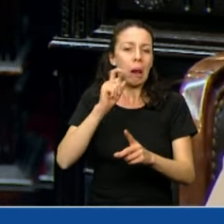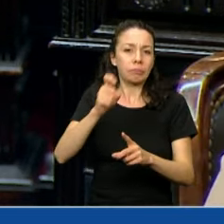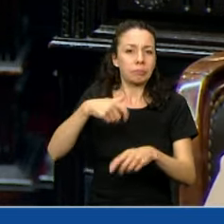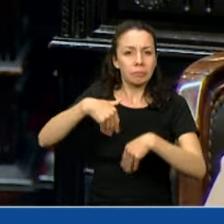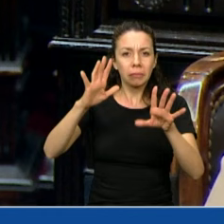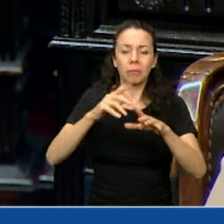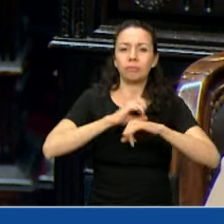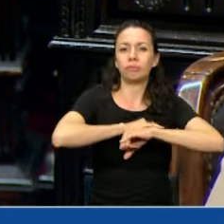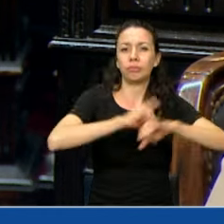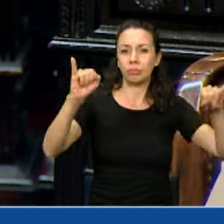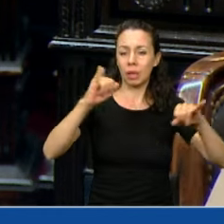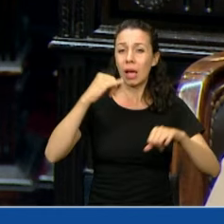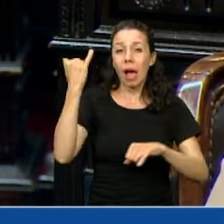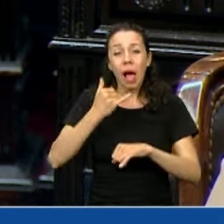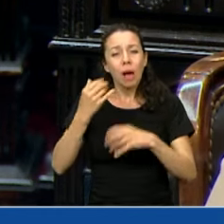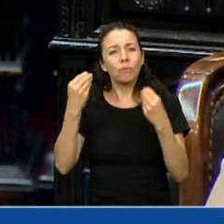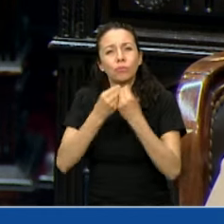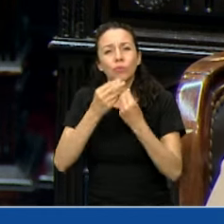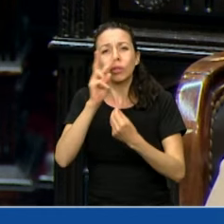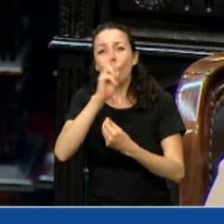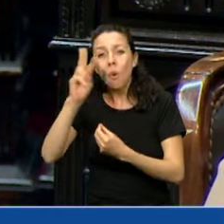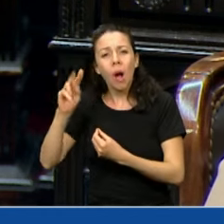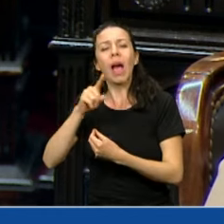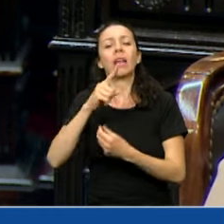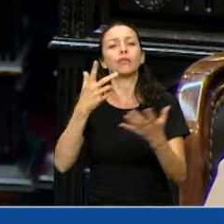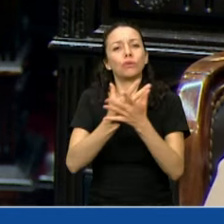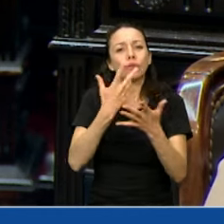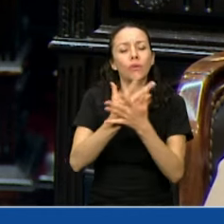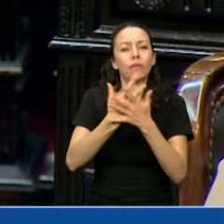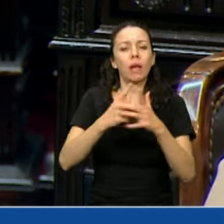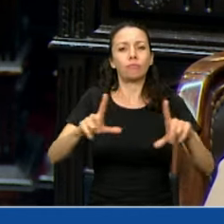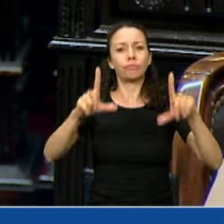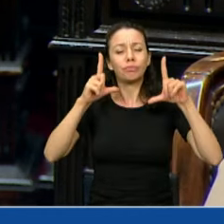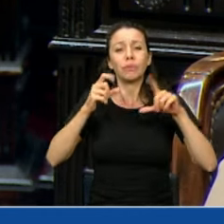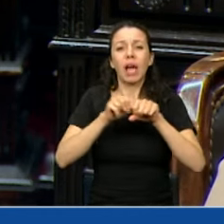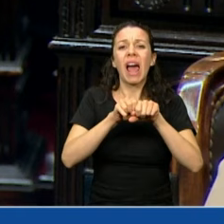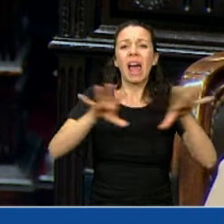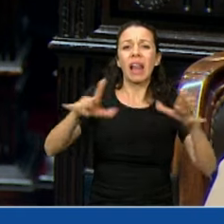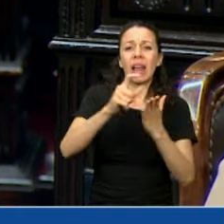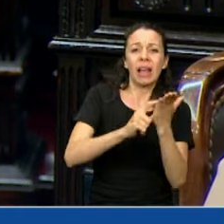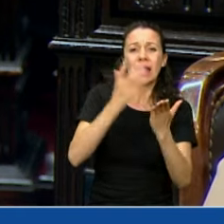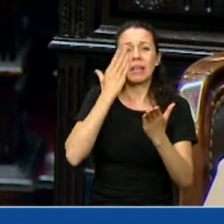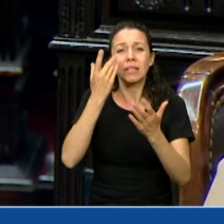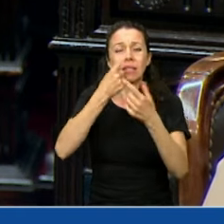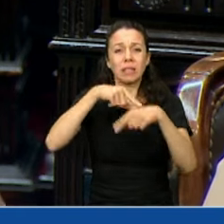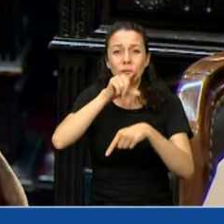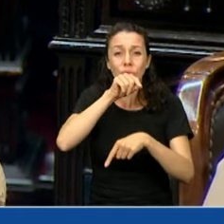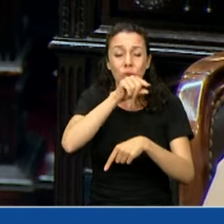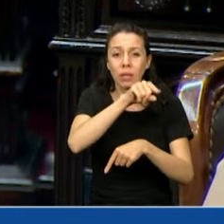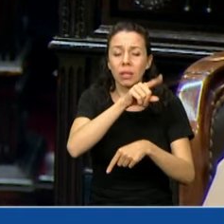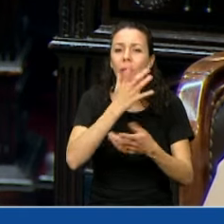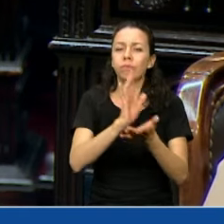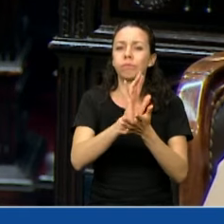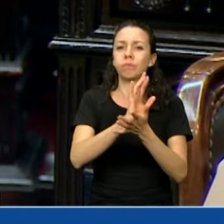fueron objeto de violencia por medio de redes sociales cuya consecuencia principalmente además de Cómo